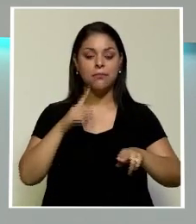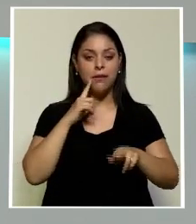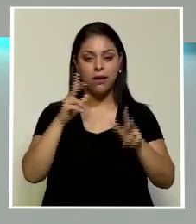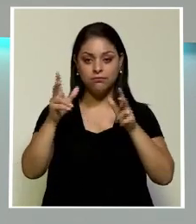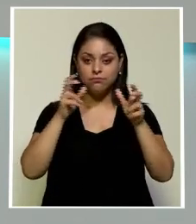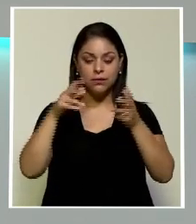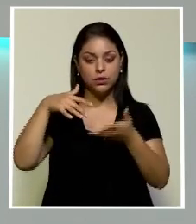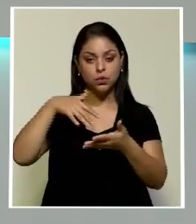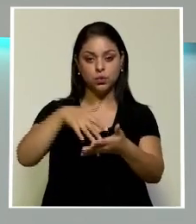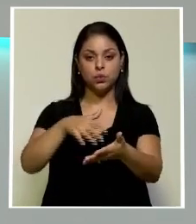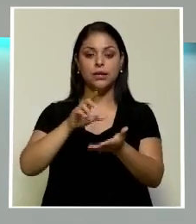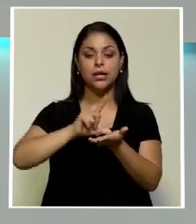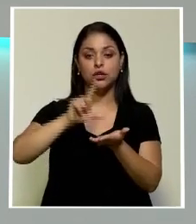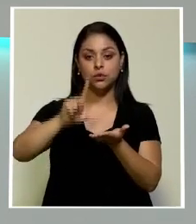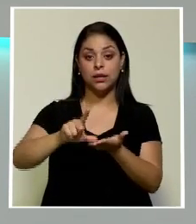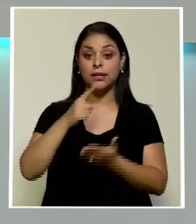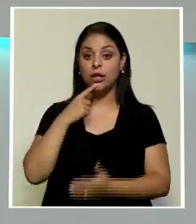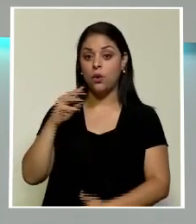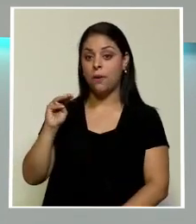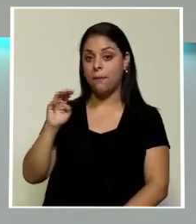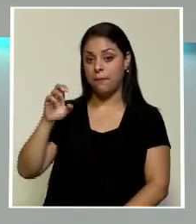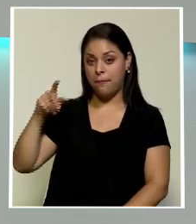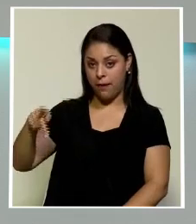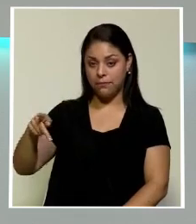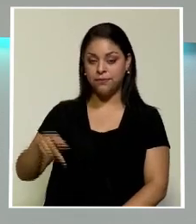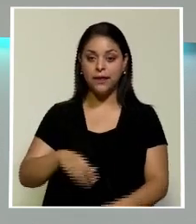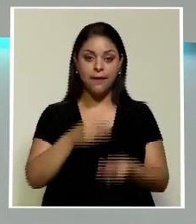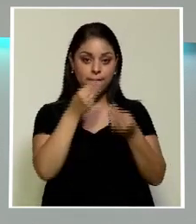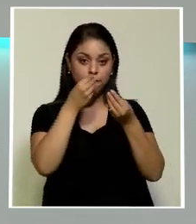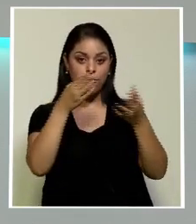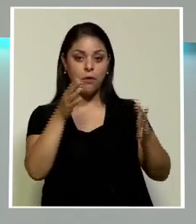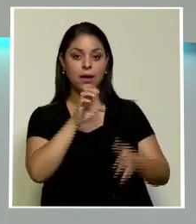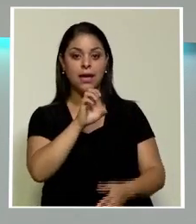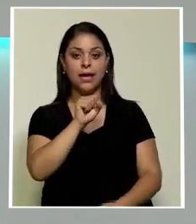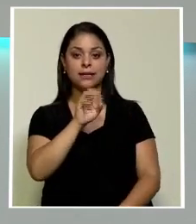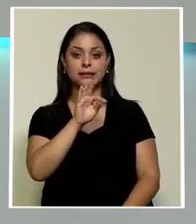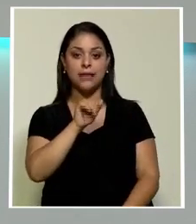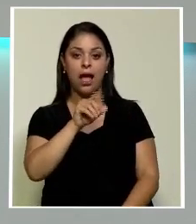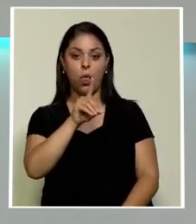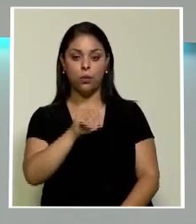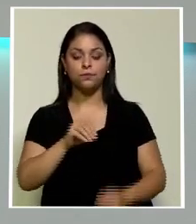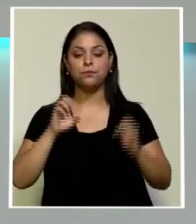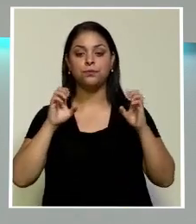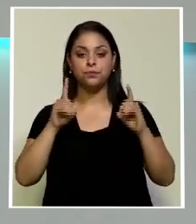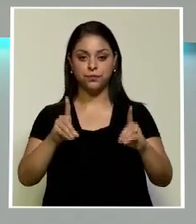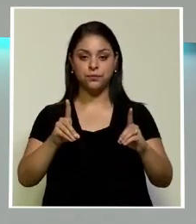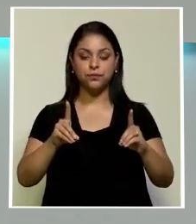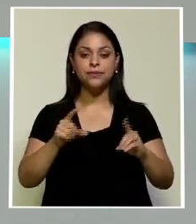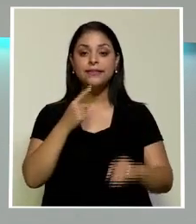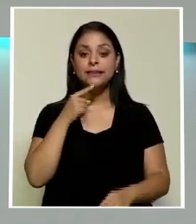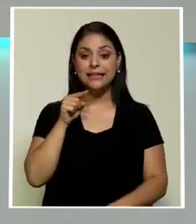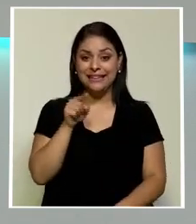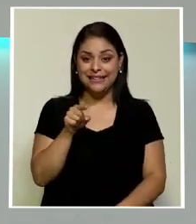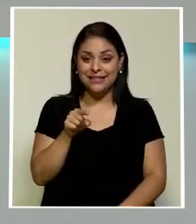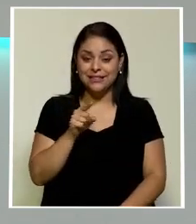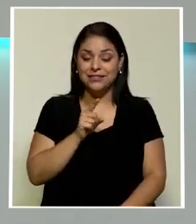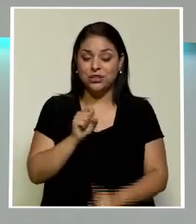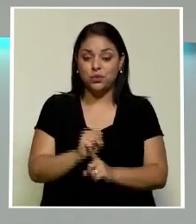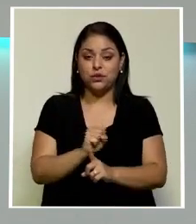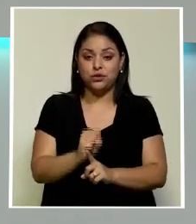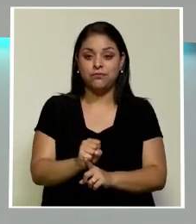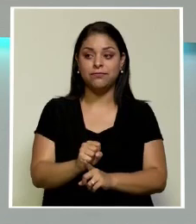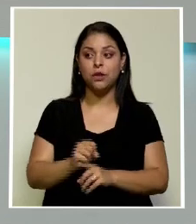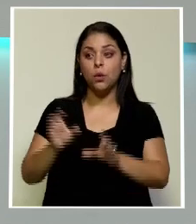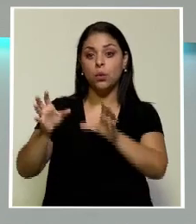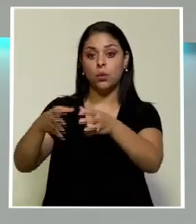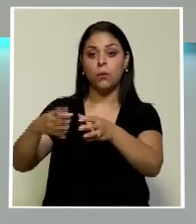el Ministerio de Educación Pública y el informe del Estado de la Educación. Ante esta realidad, un grupo de